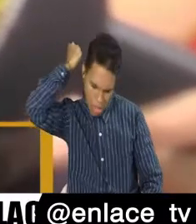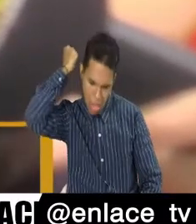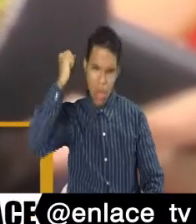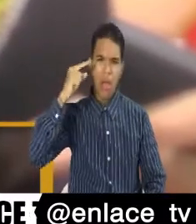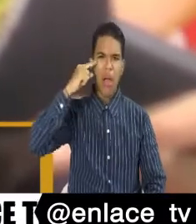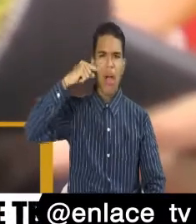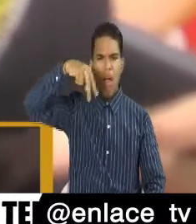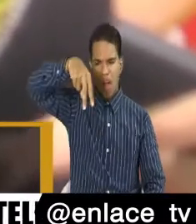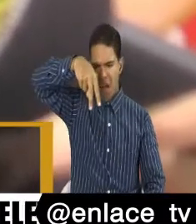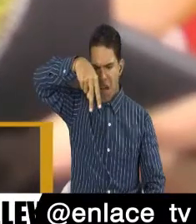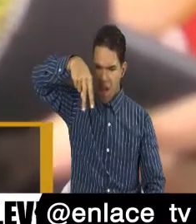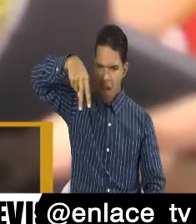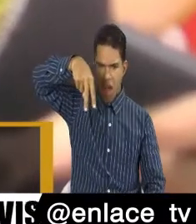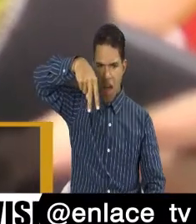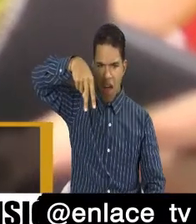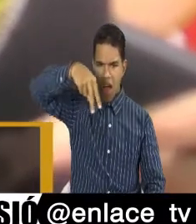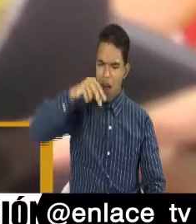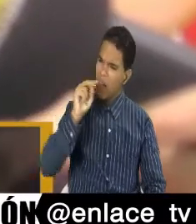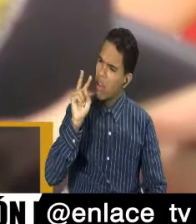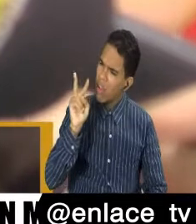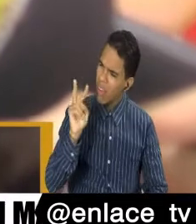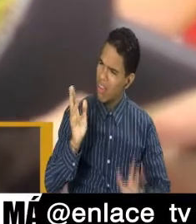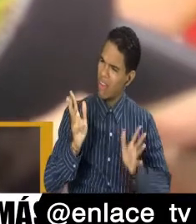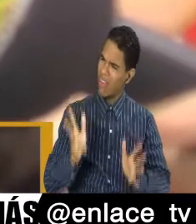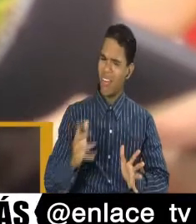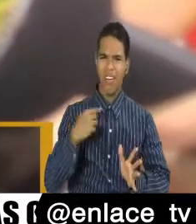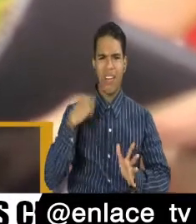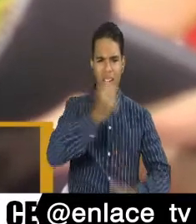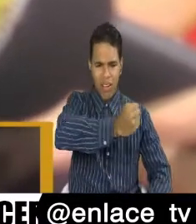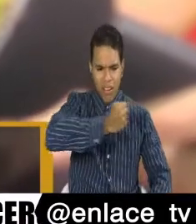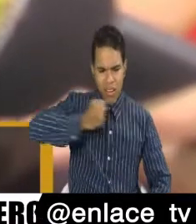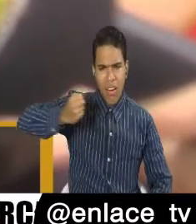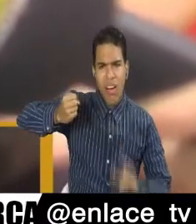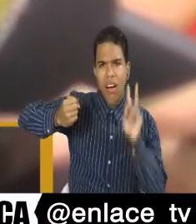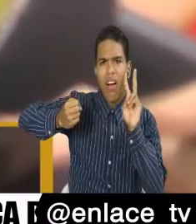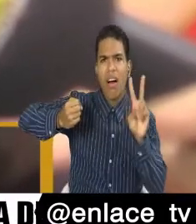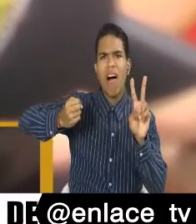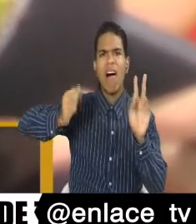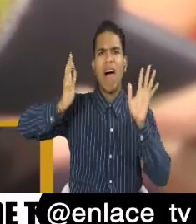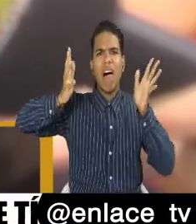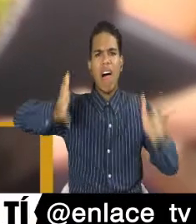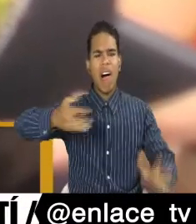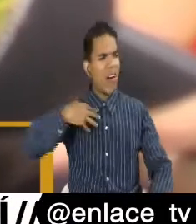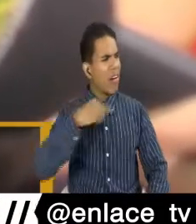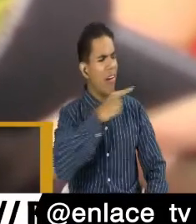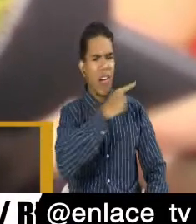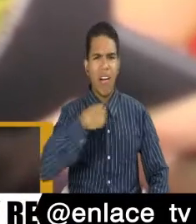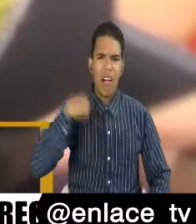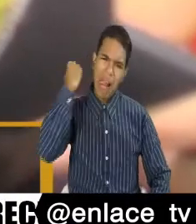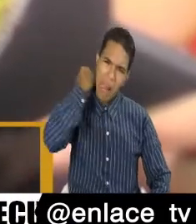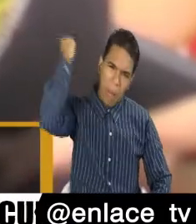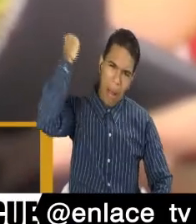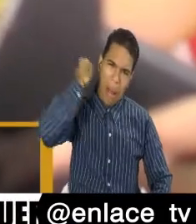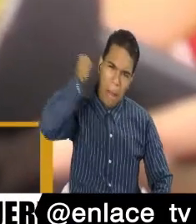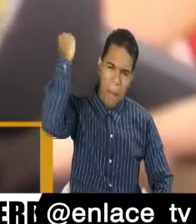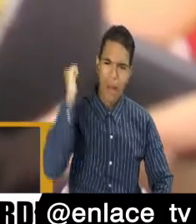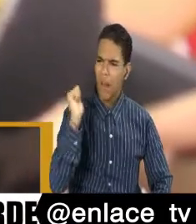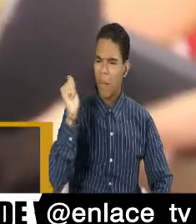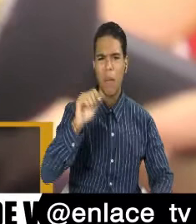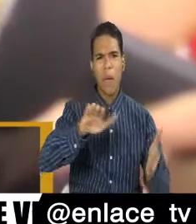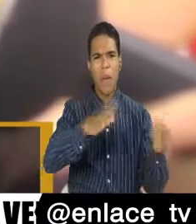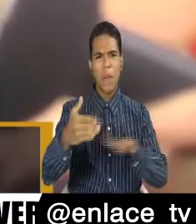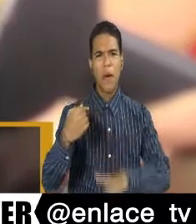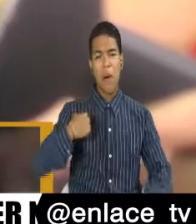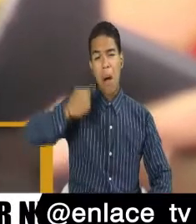¿Sí? Entonces fue cuando ya mi marido metió la mano, abrió la puerta y entró. Y entonces vino en carrera a llamarme, Nuri, Edinson se mató. Pero yo pensé que él me estaba haciendo